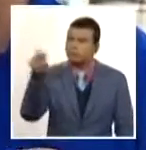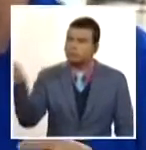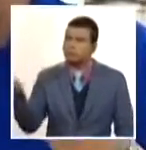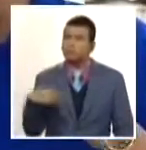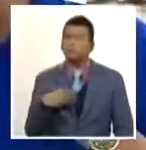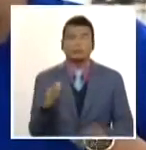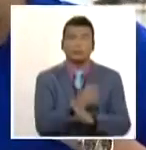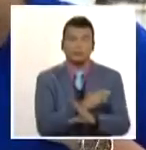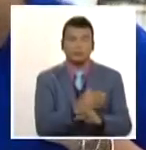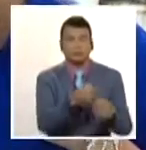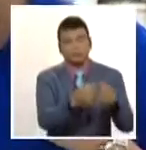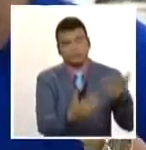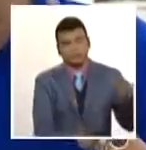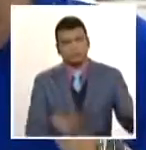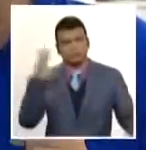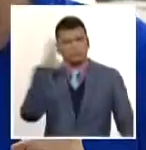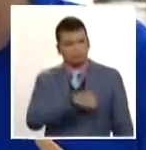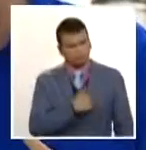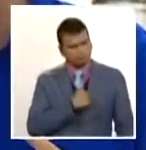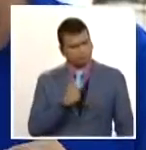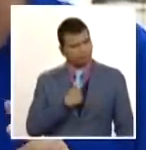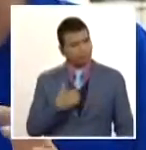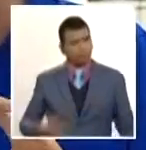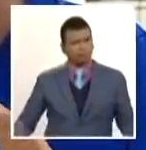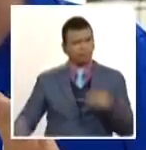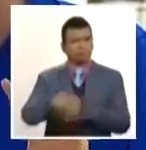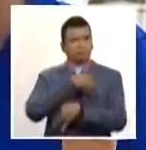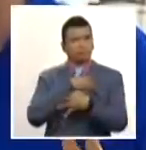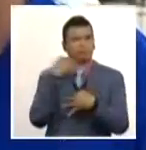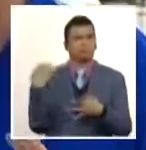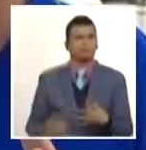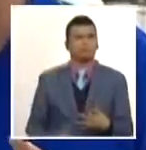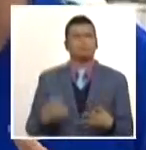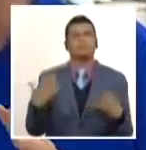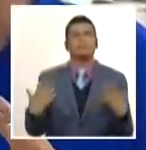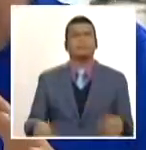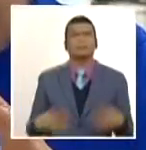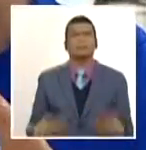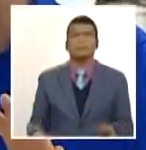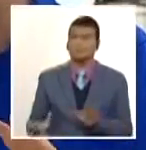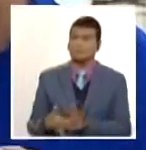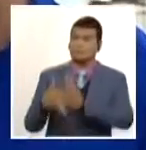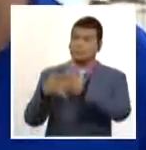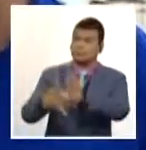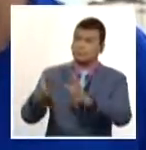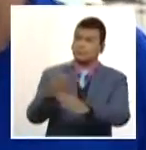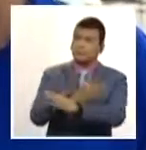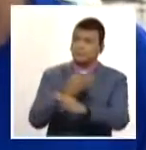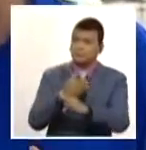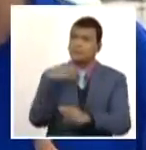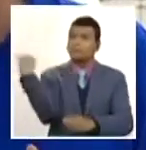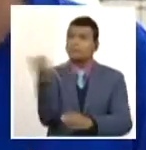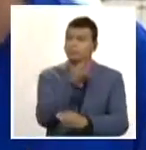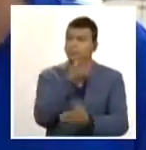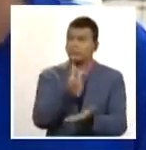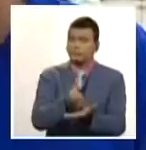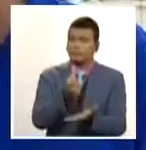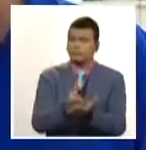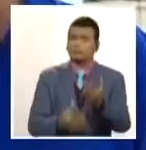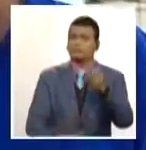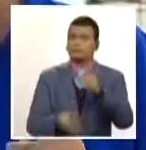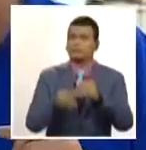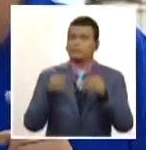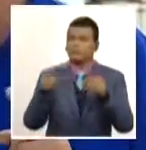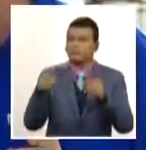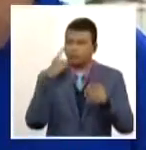la ciudad, vivenciarlos y poder hacer público los problemas que tiene la ciudad. Allá encontramos, por